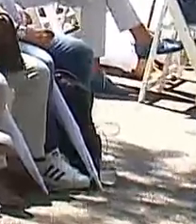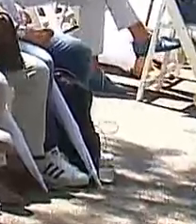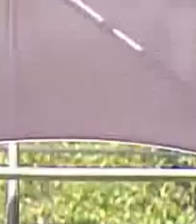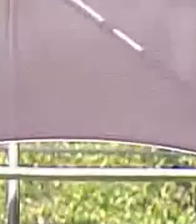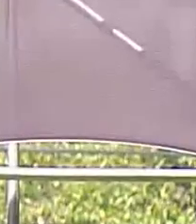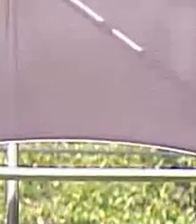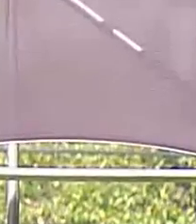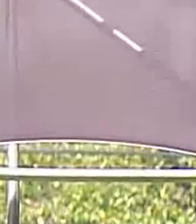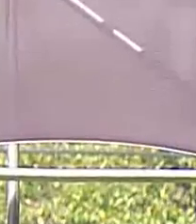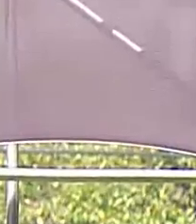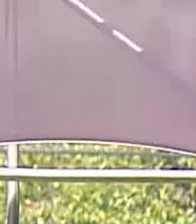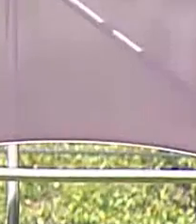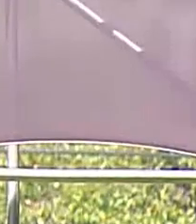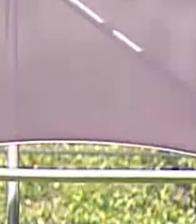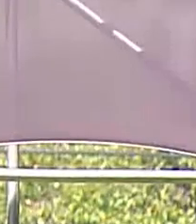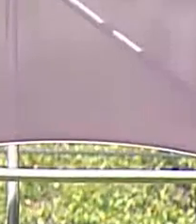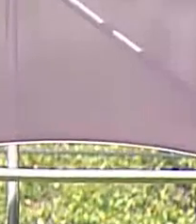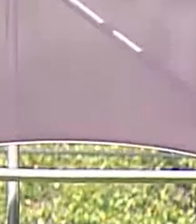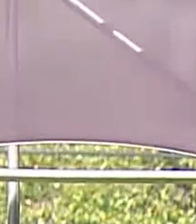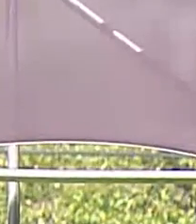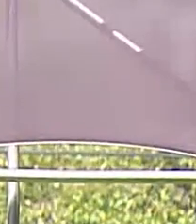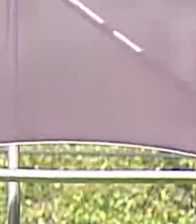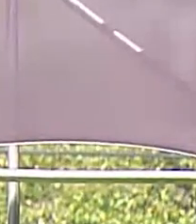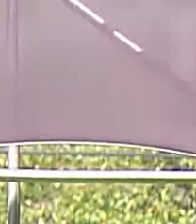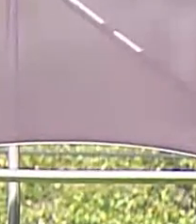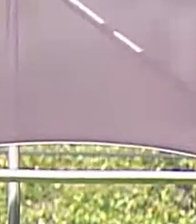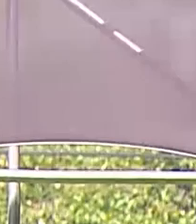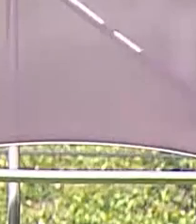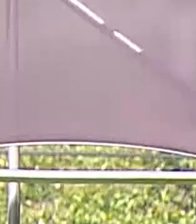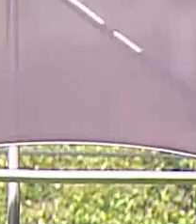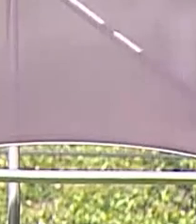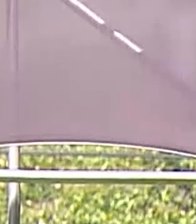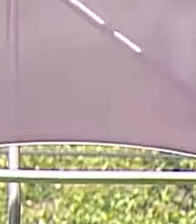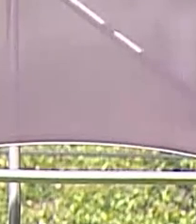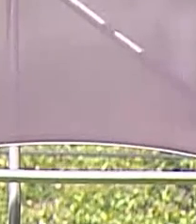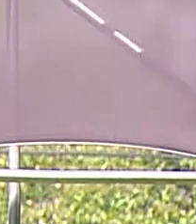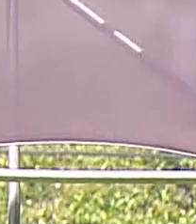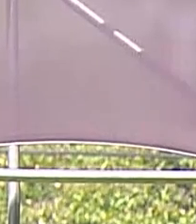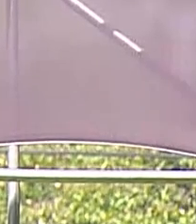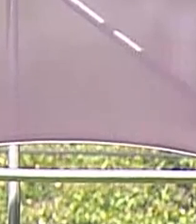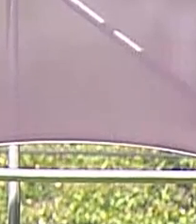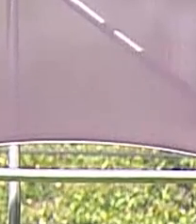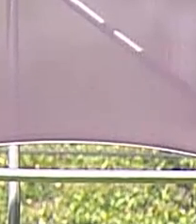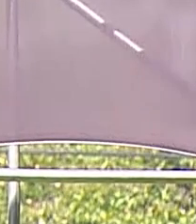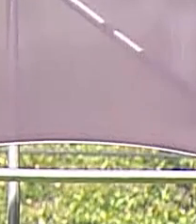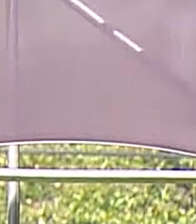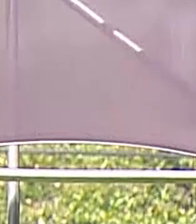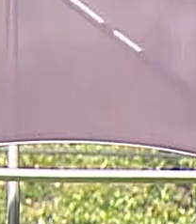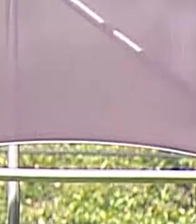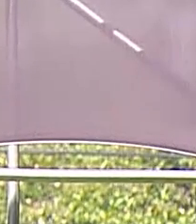Buenos días para todos. Gracias por acompañarnos. El cielo,